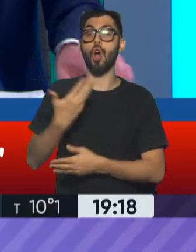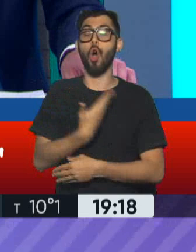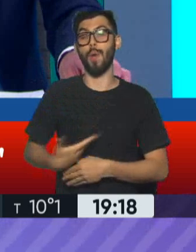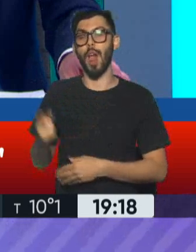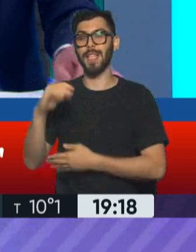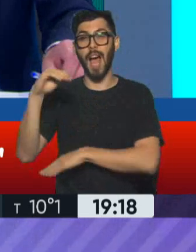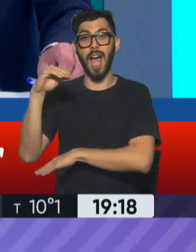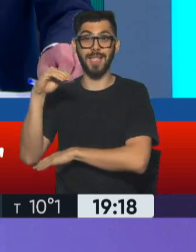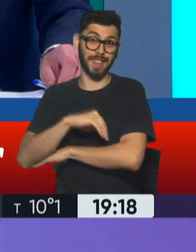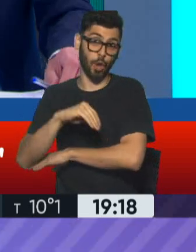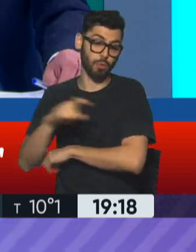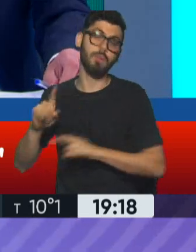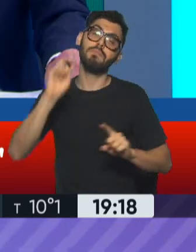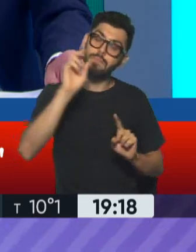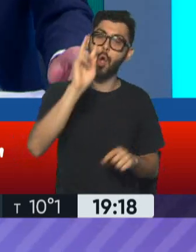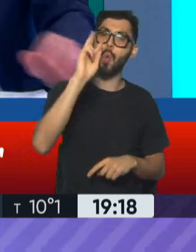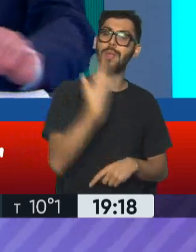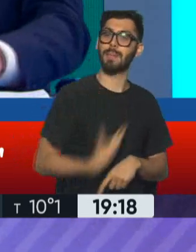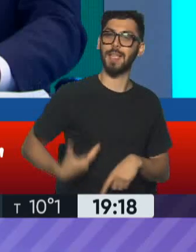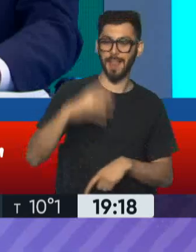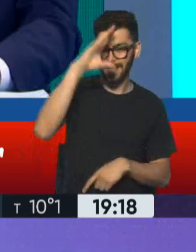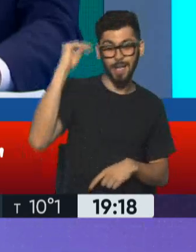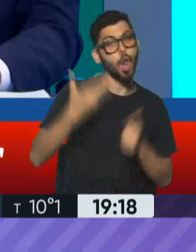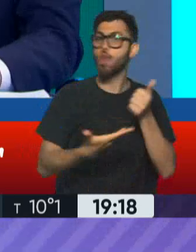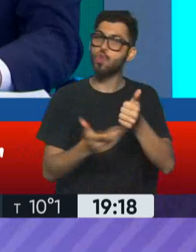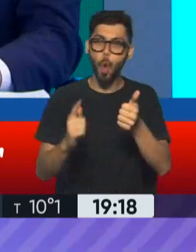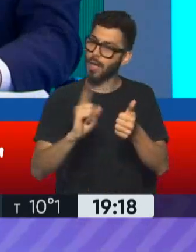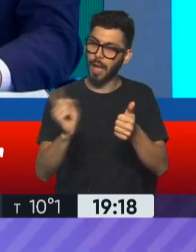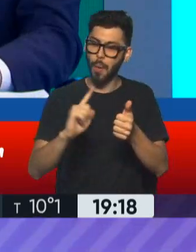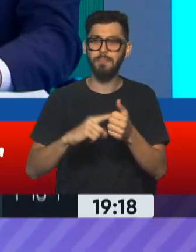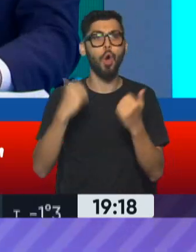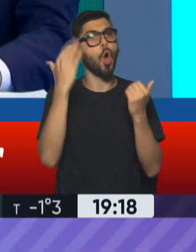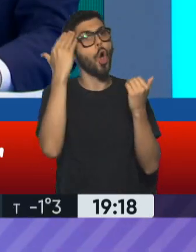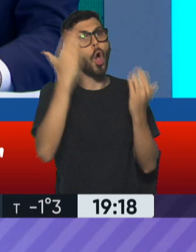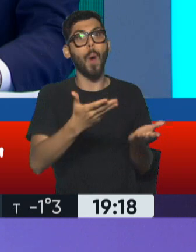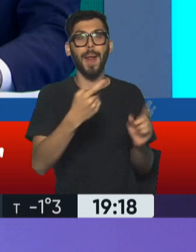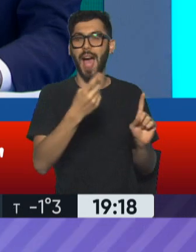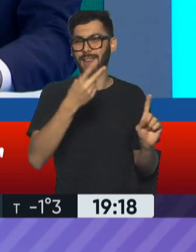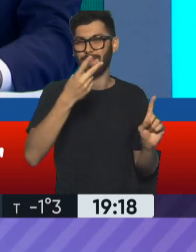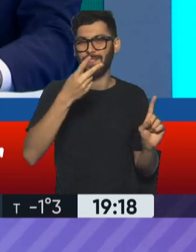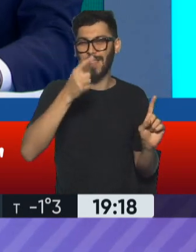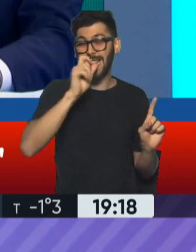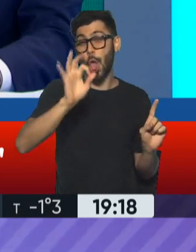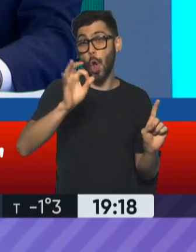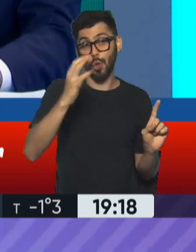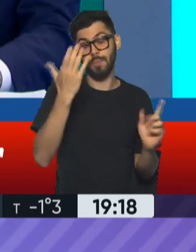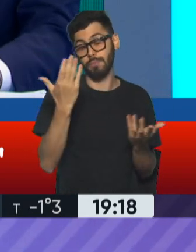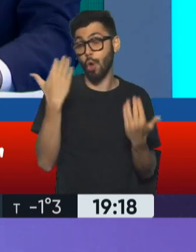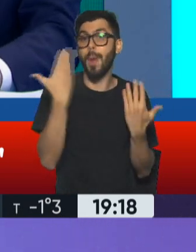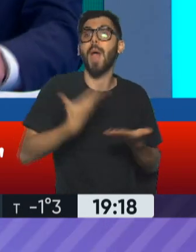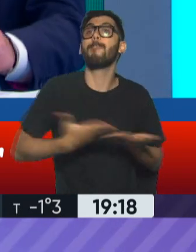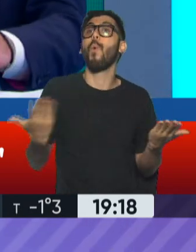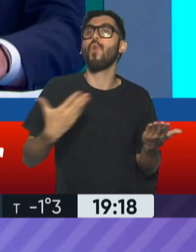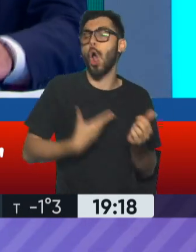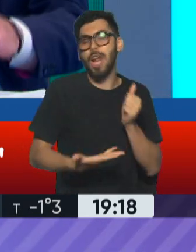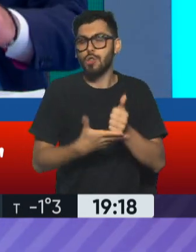así la vicepresidenta Cristina Fernández de Kirchner, que sigue sin participar en homenajes por el 27 de octubre, en homenajes públicos estamos hablando, ¿no? Pero